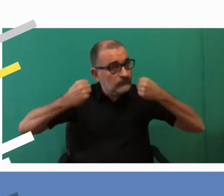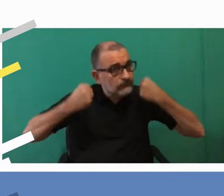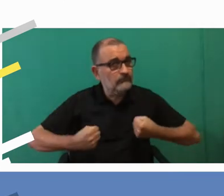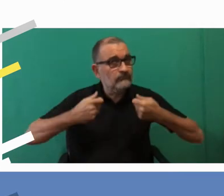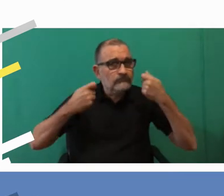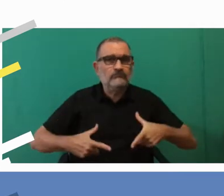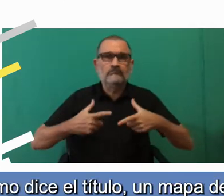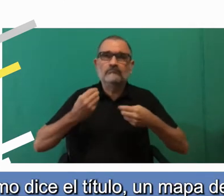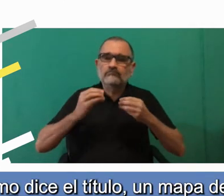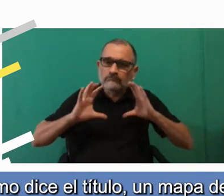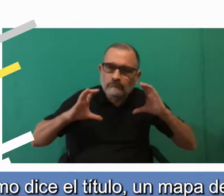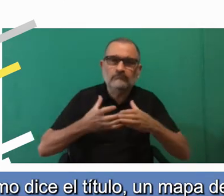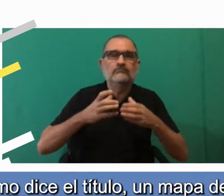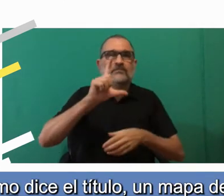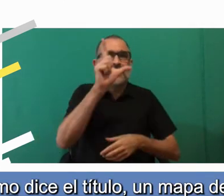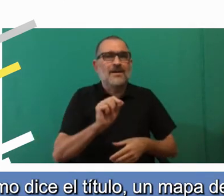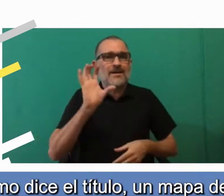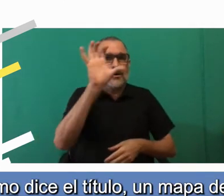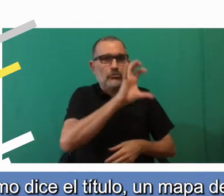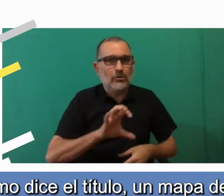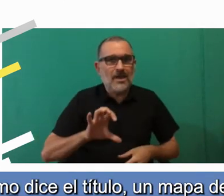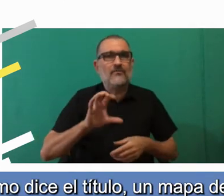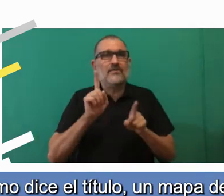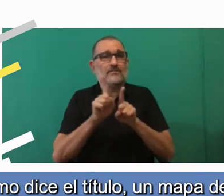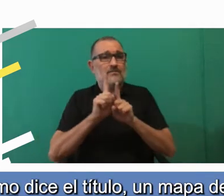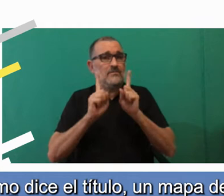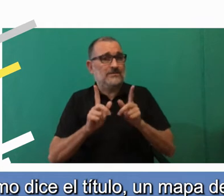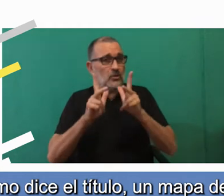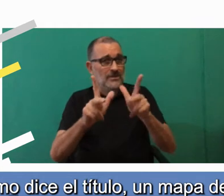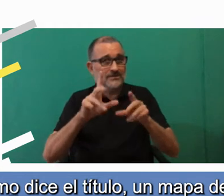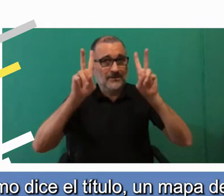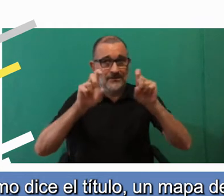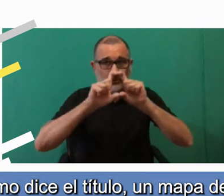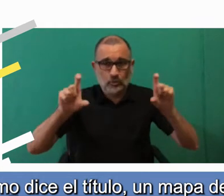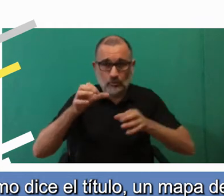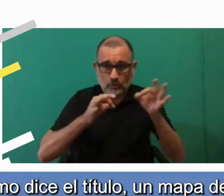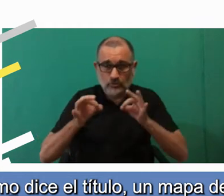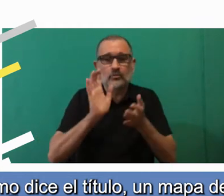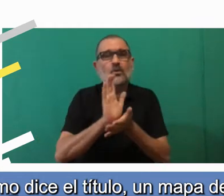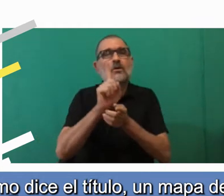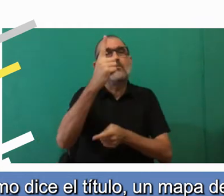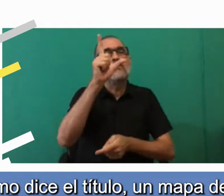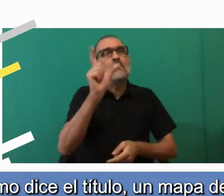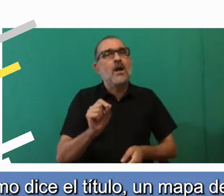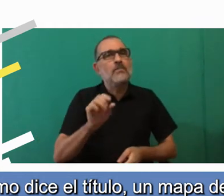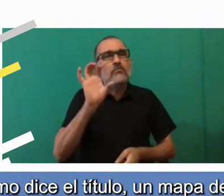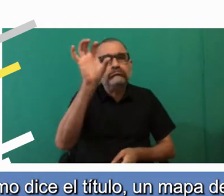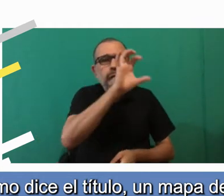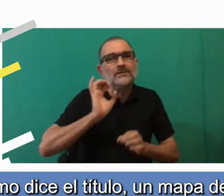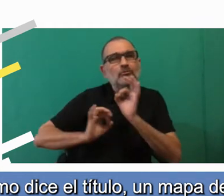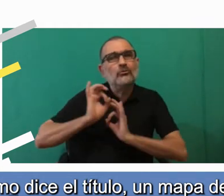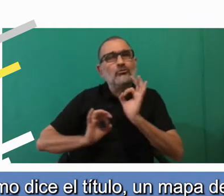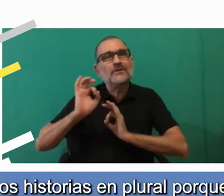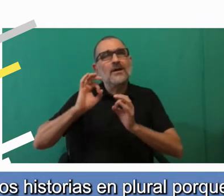una cartografía, como lo dice el título, un mapa de historias en plural de la comunidad